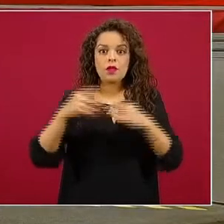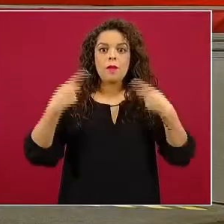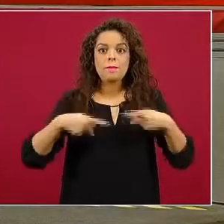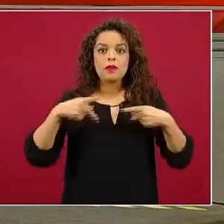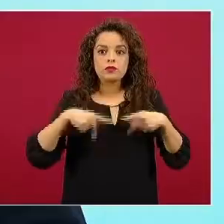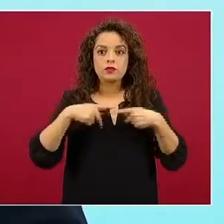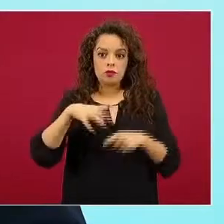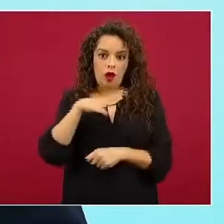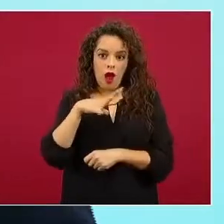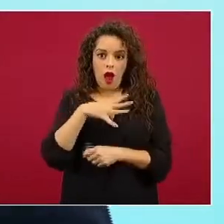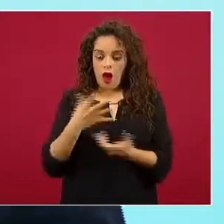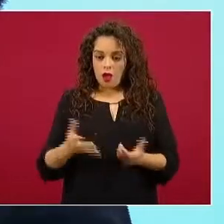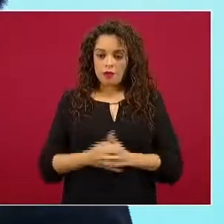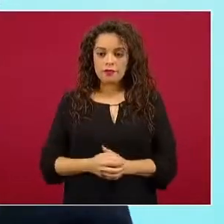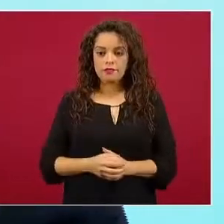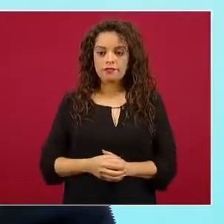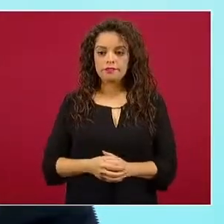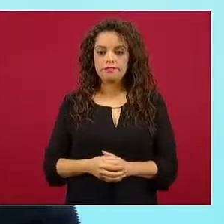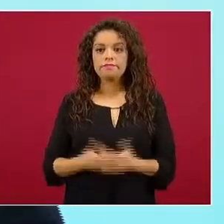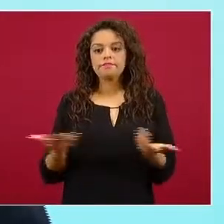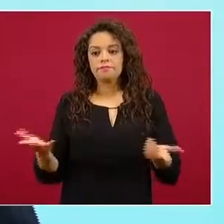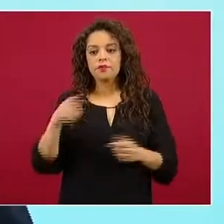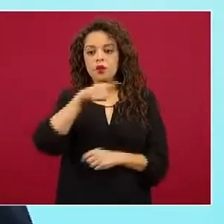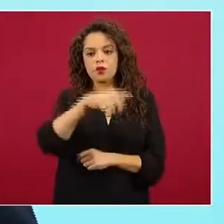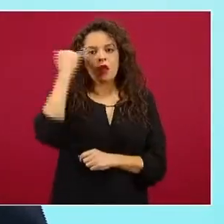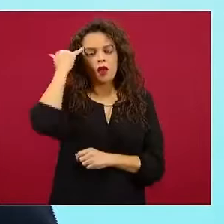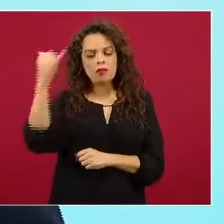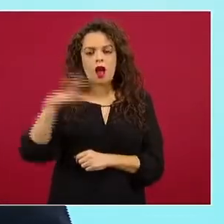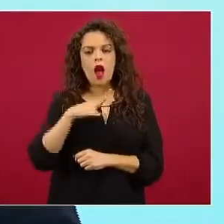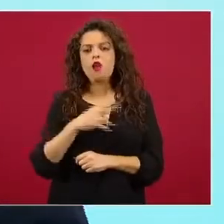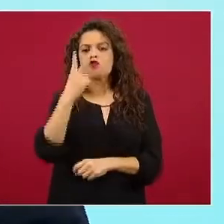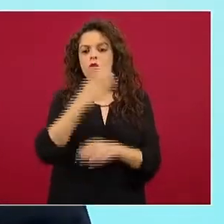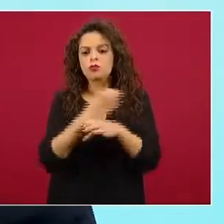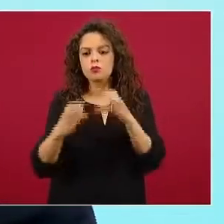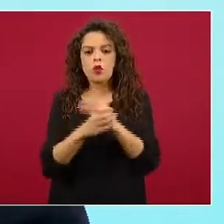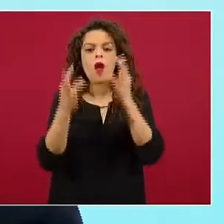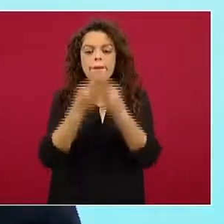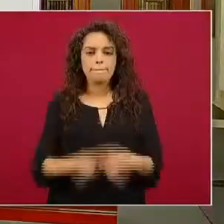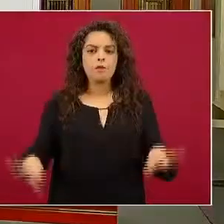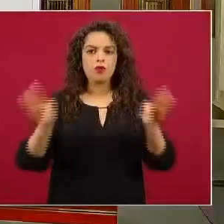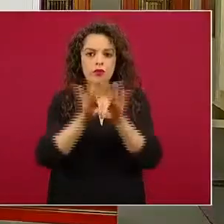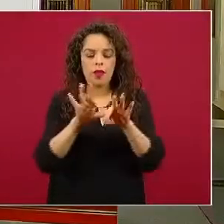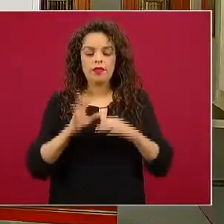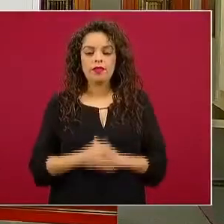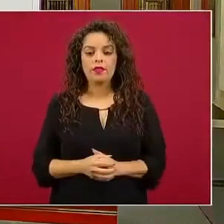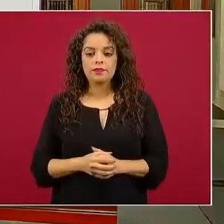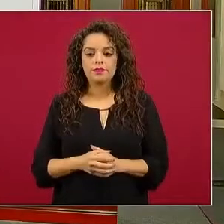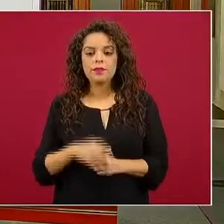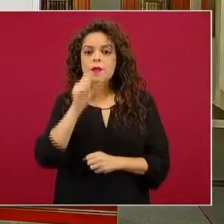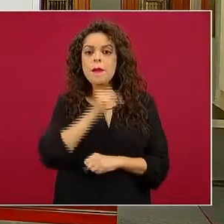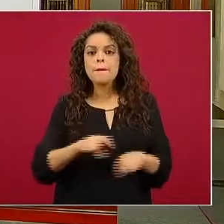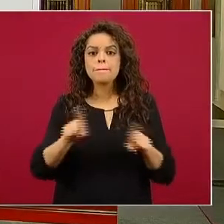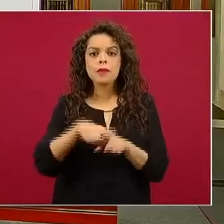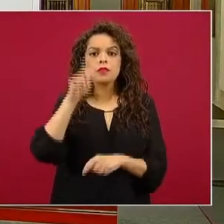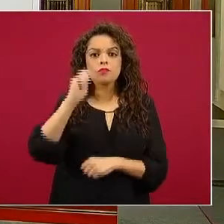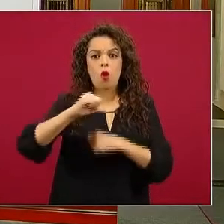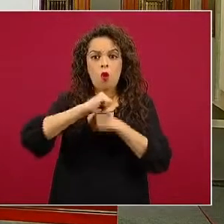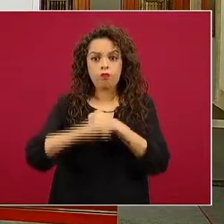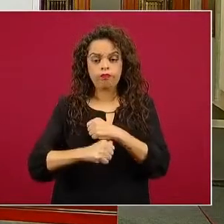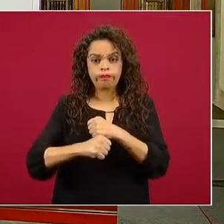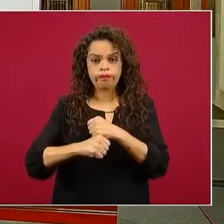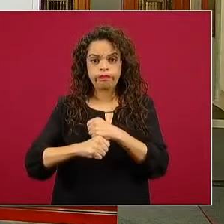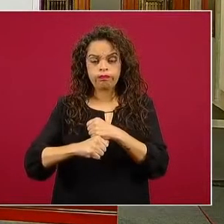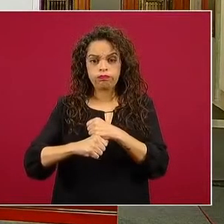habitantes. Entonces, imagínense, aquí hay dos cosas importantes. Hacemos igual de trasplantes que Argentina y que otros